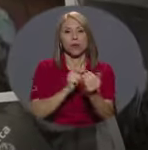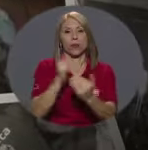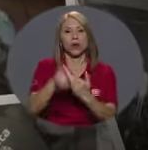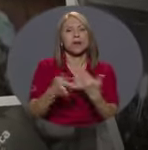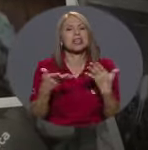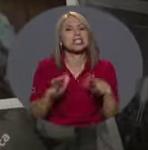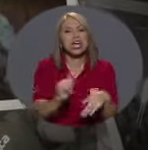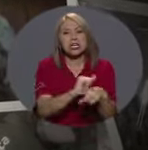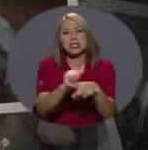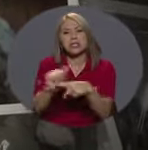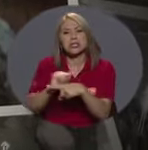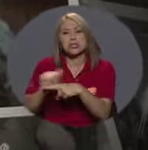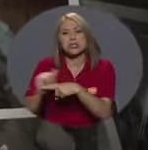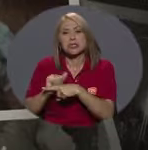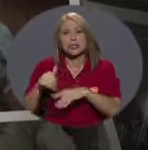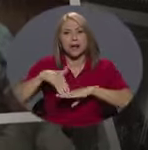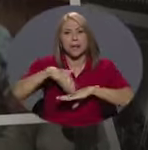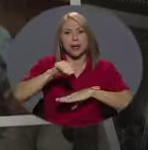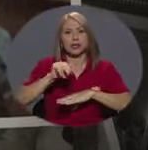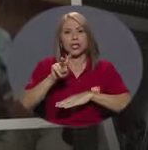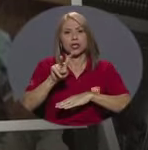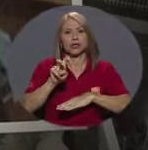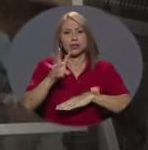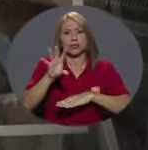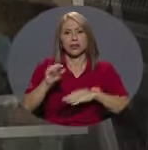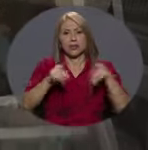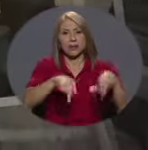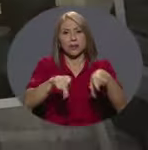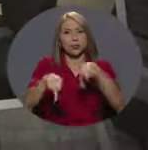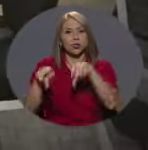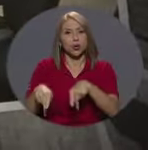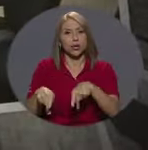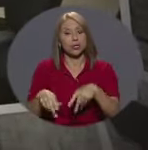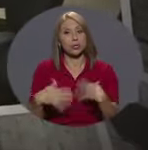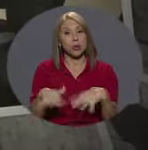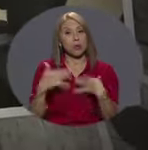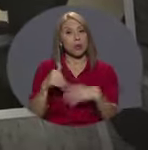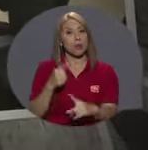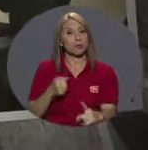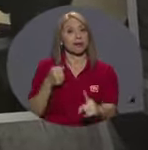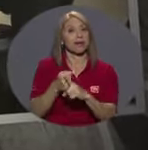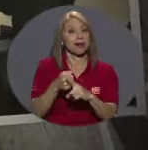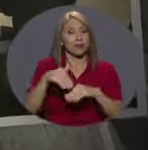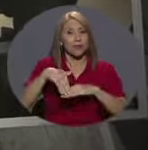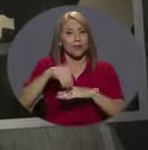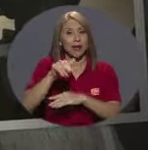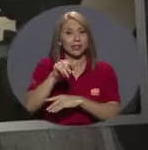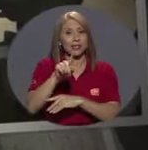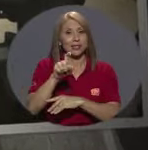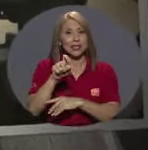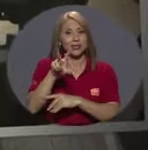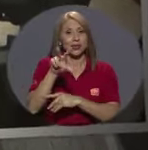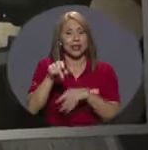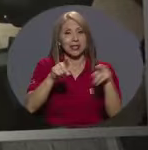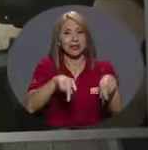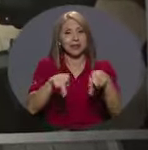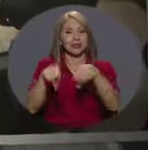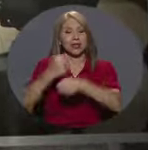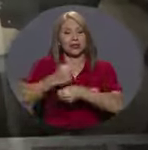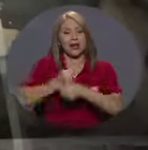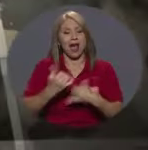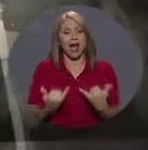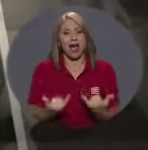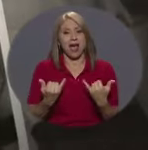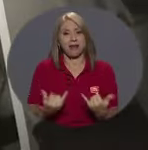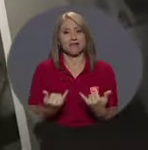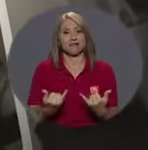han capacitado más de 250 personas y ha sido de gran impacto porque tenemos más de 130 personas